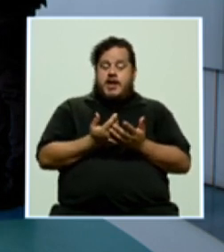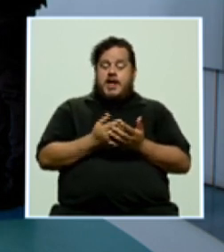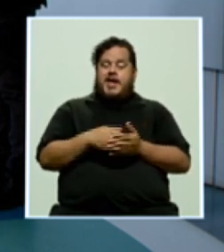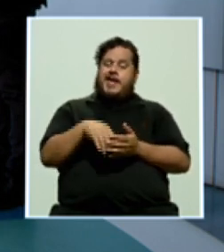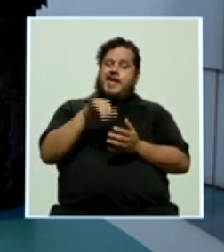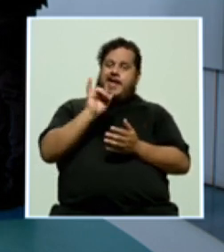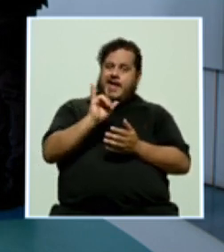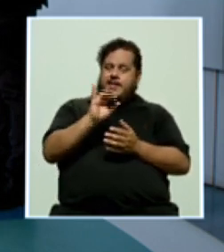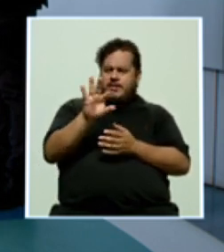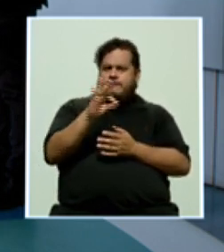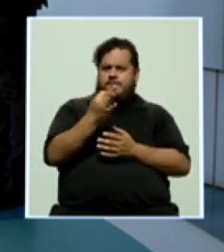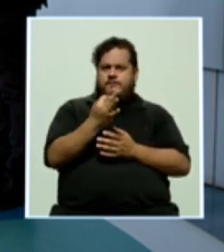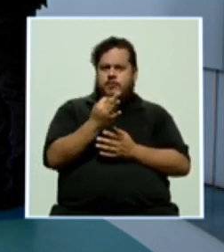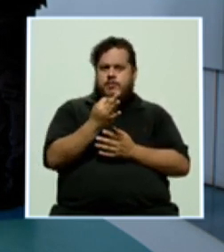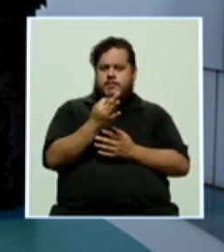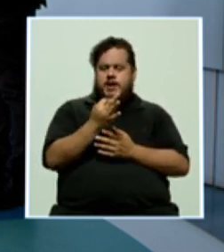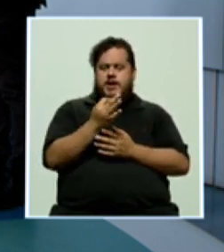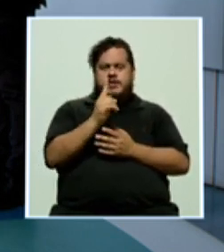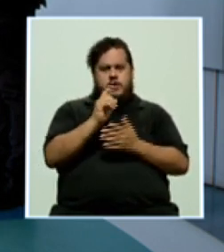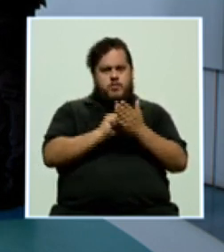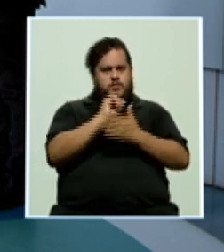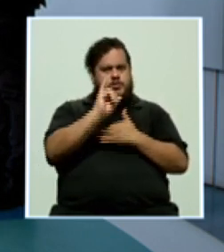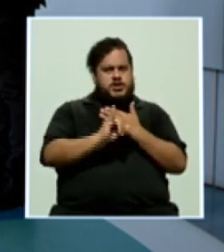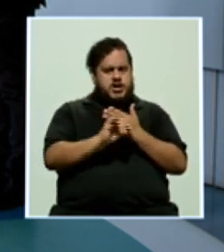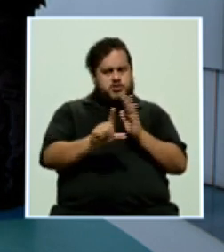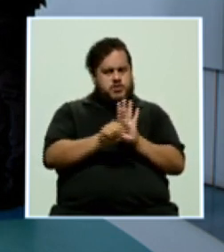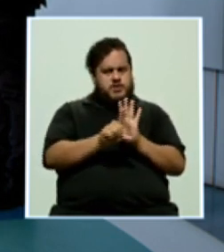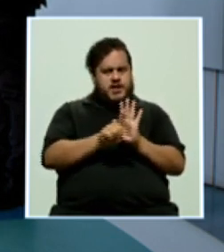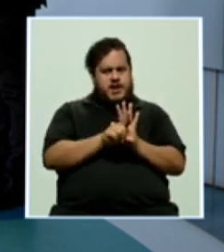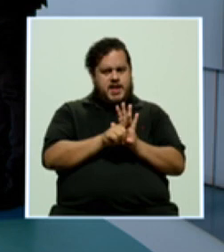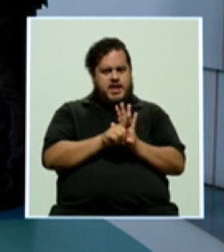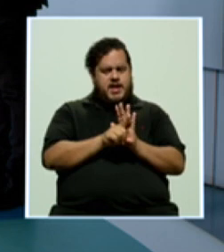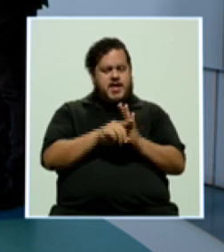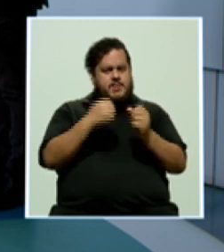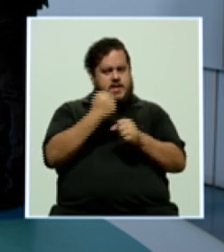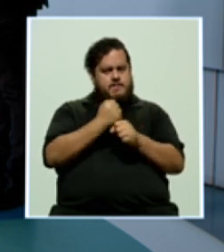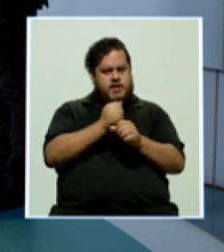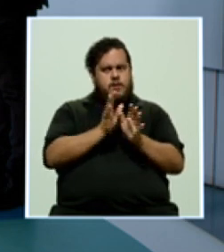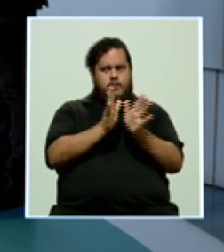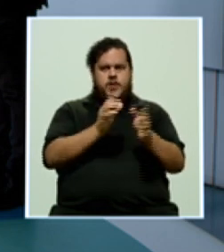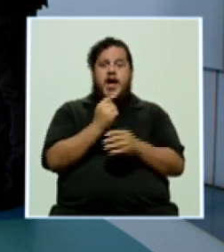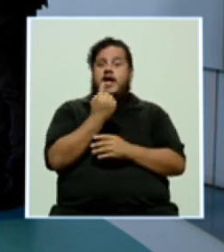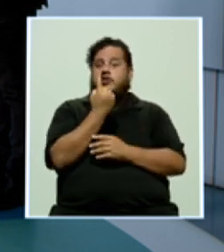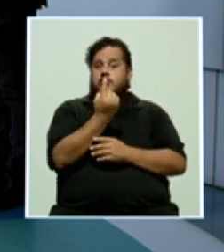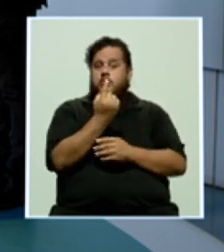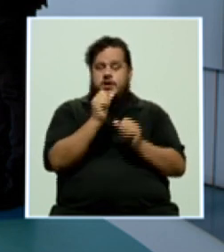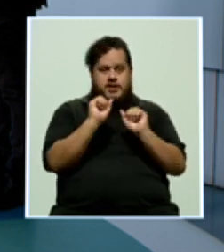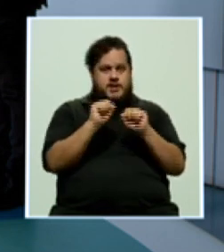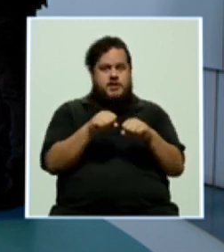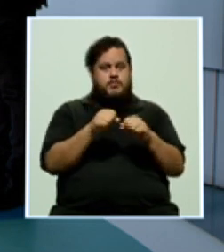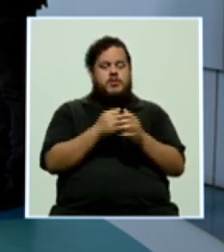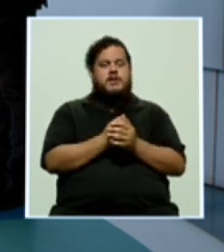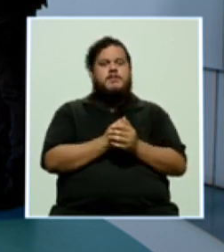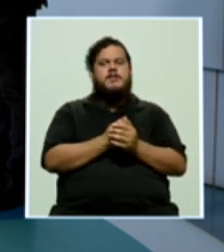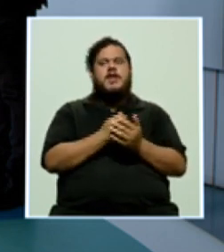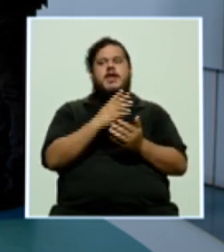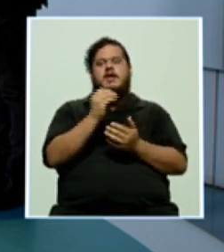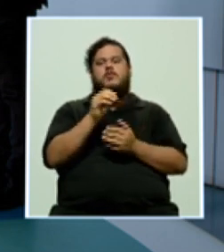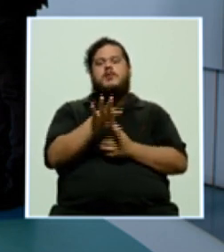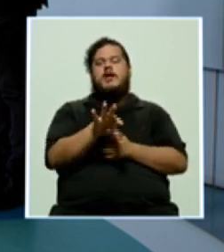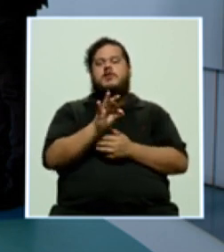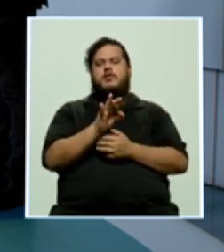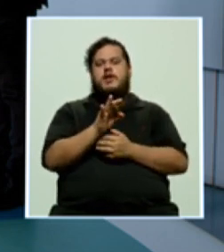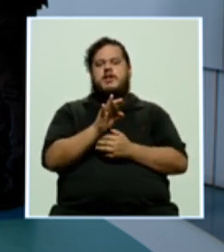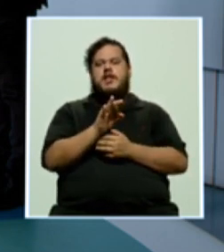Esta medida de un proyecto de ley de empleo público es una de las posibles y es una escogencia